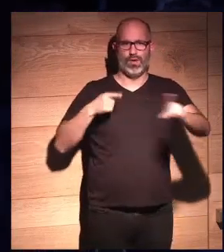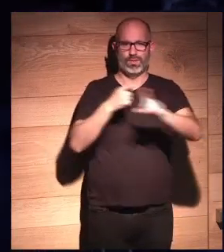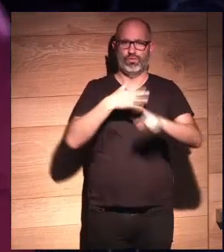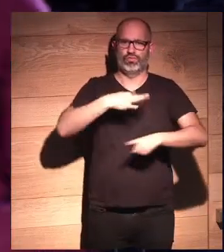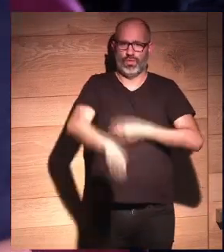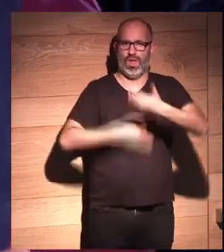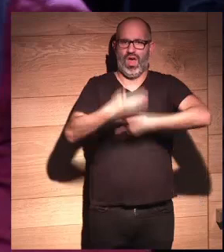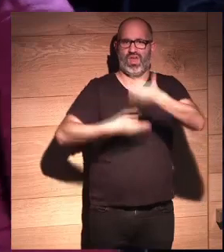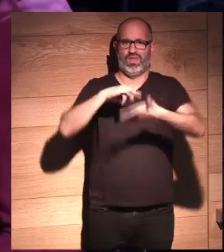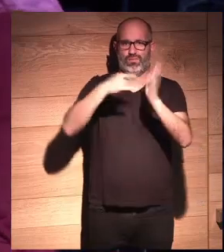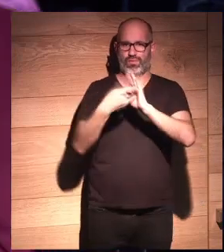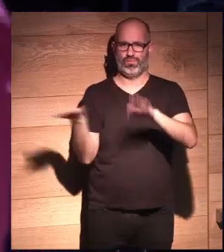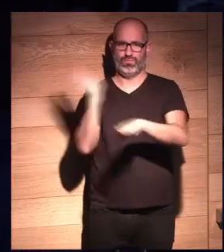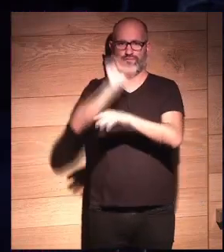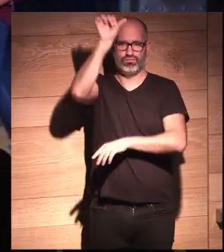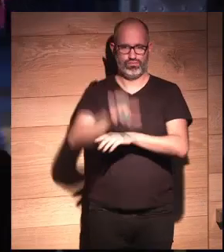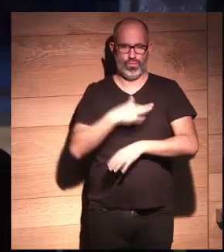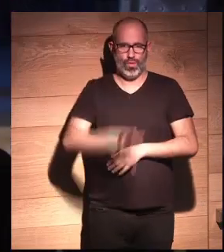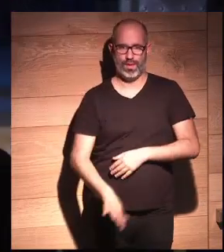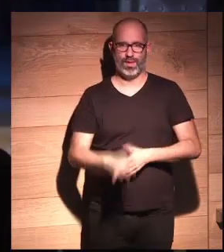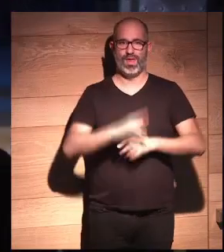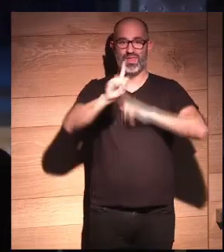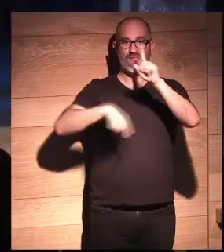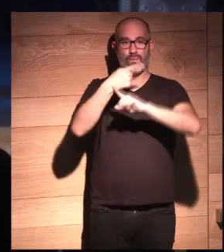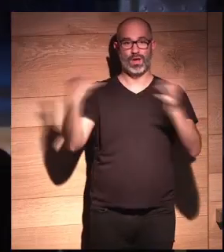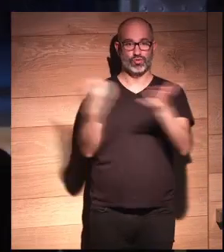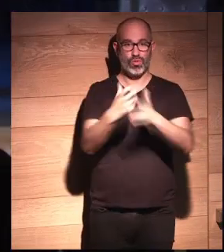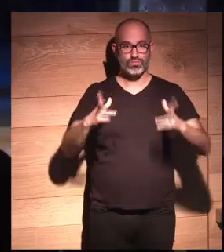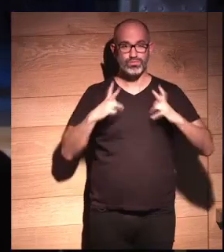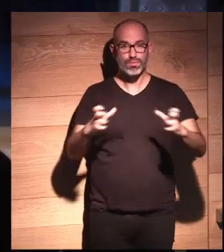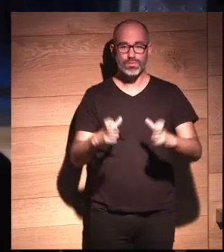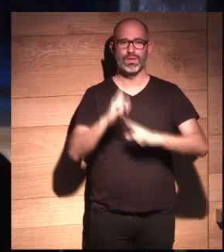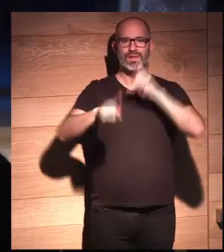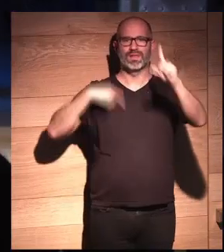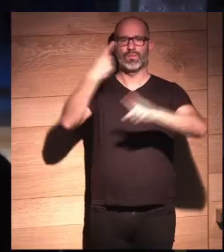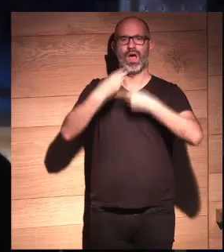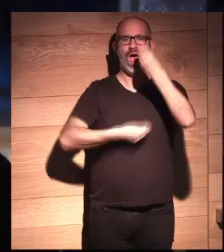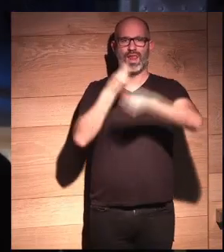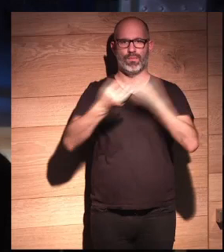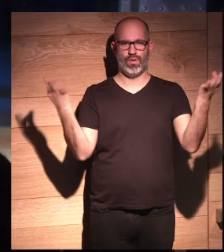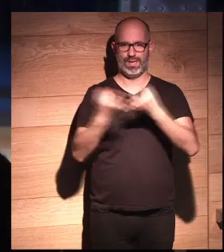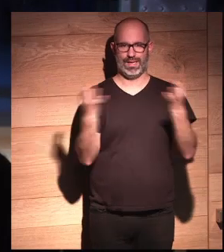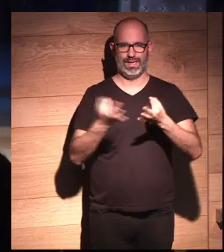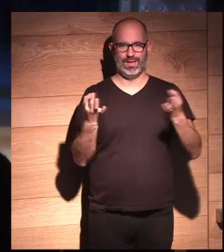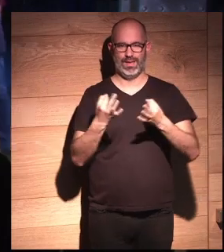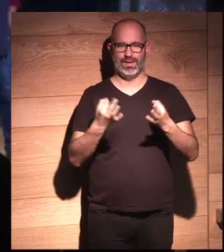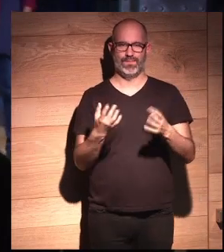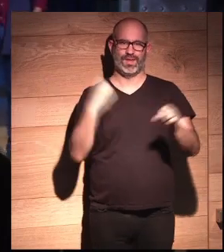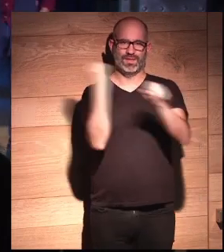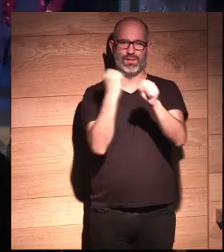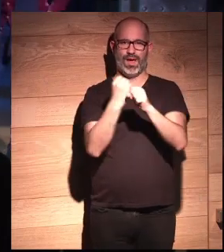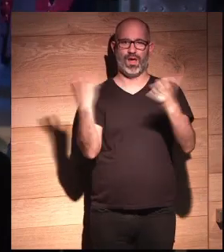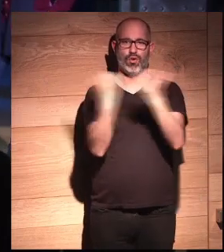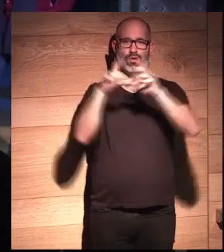que se pueda realizar la película. Cuando ya tengamos todo esto, pasaremos a trabajar con una